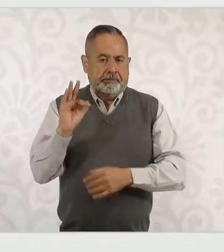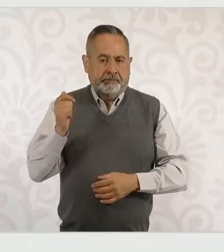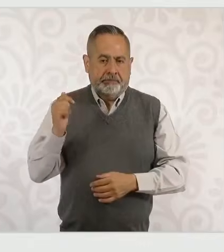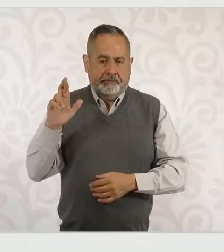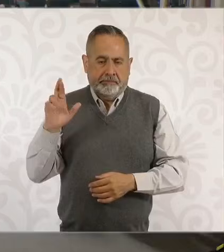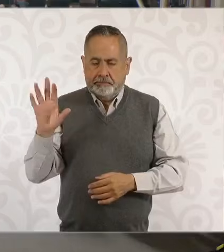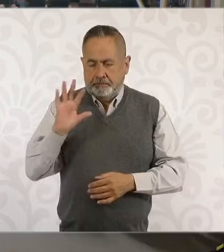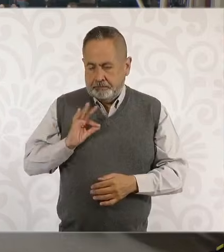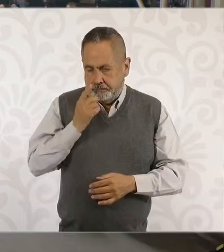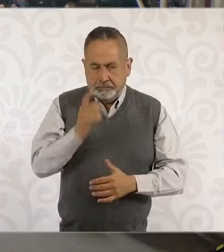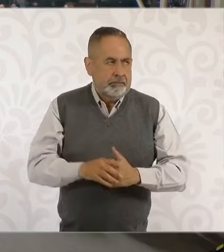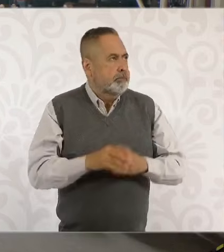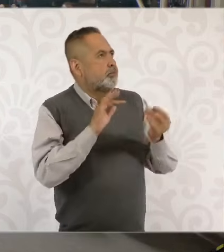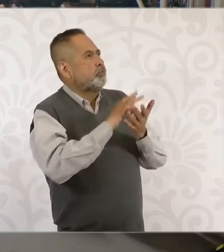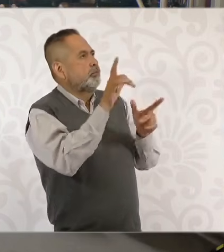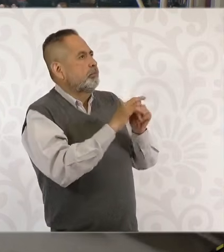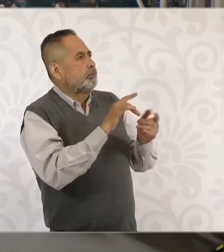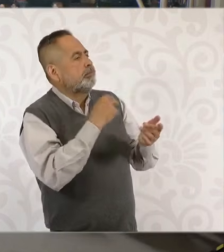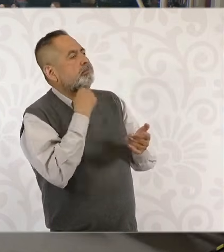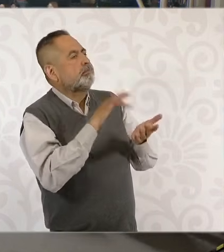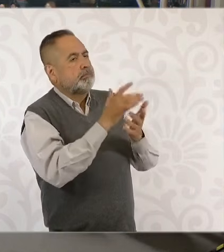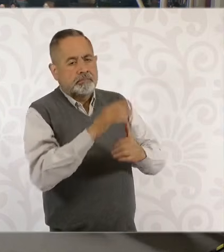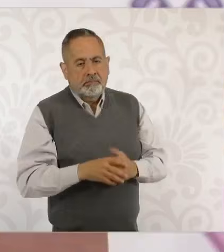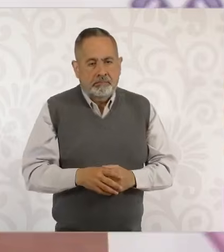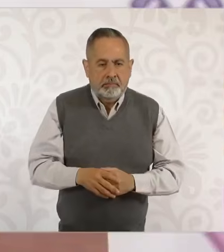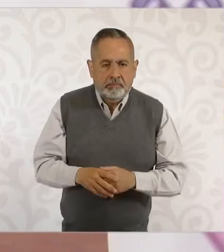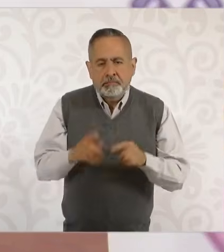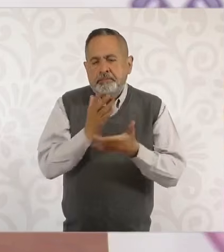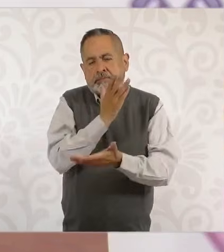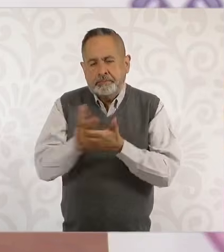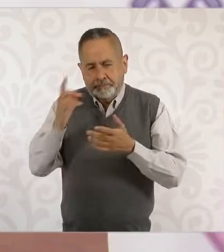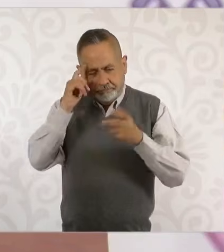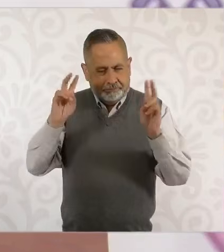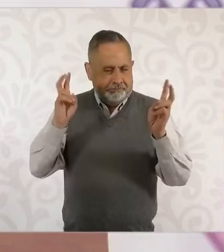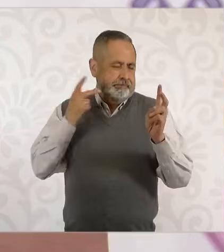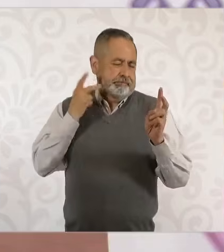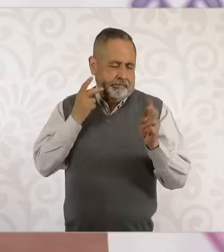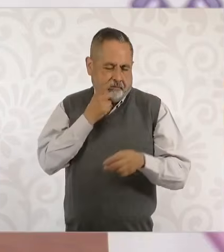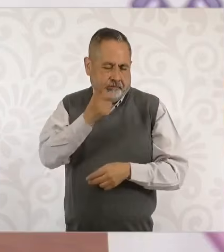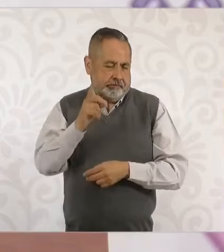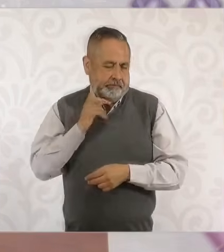República. Muchas gracias, presidenta. Sí. Que va más allá de temas políticos, ¿están de acuerdo? Pues eso.